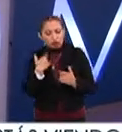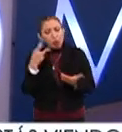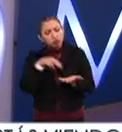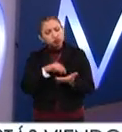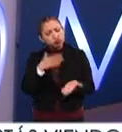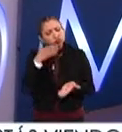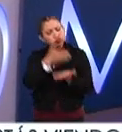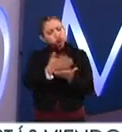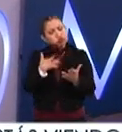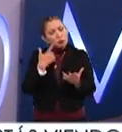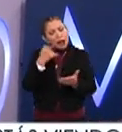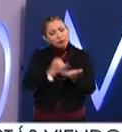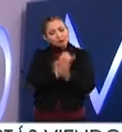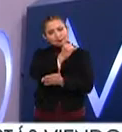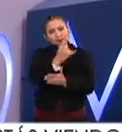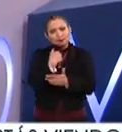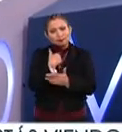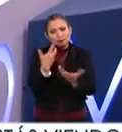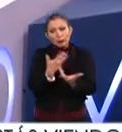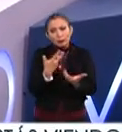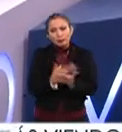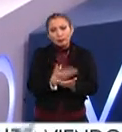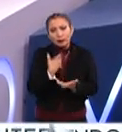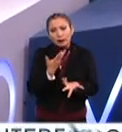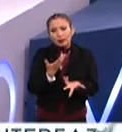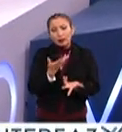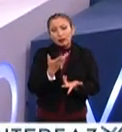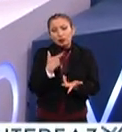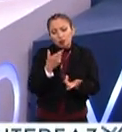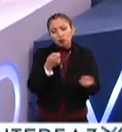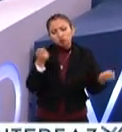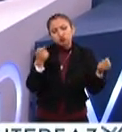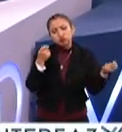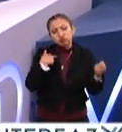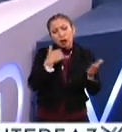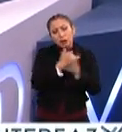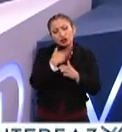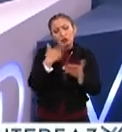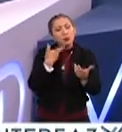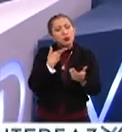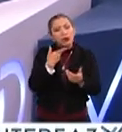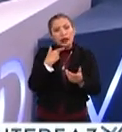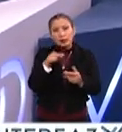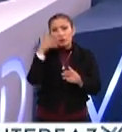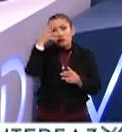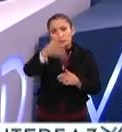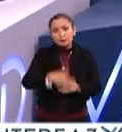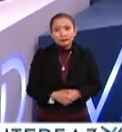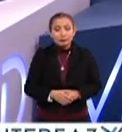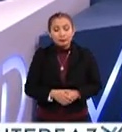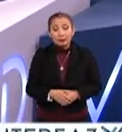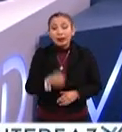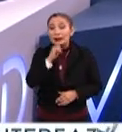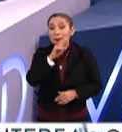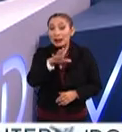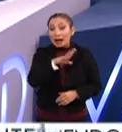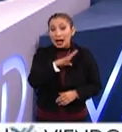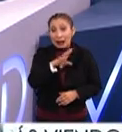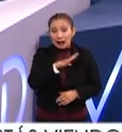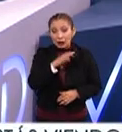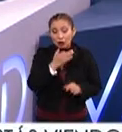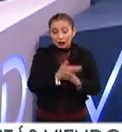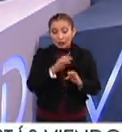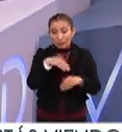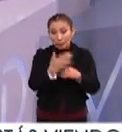empoderados para poder tomar pues, rienda de las decisiones políticas en lo futuro. Hoy por hoy también en Cristiana estamos